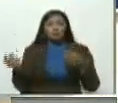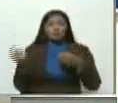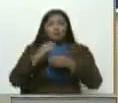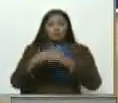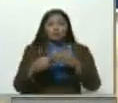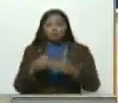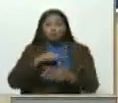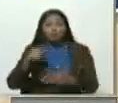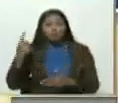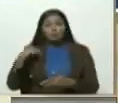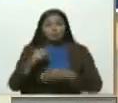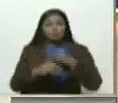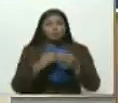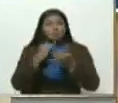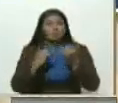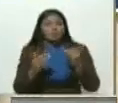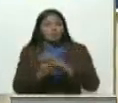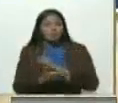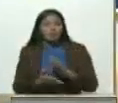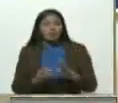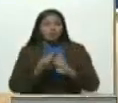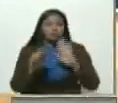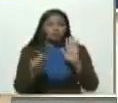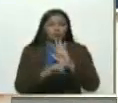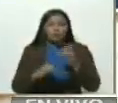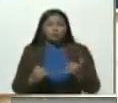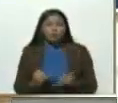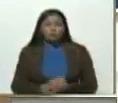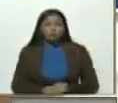deben finalmente constituir